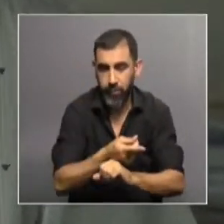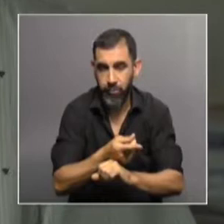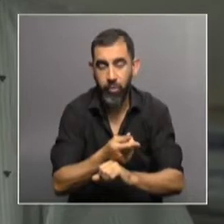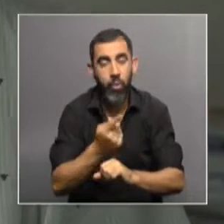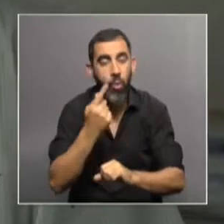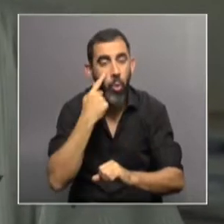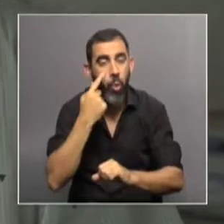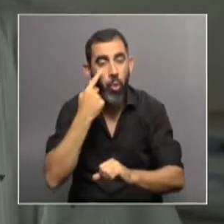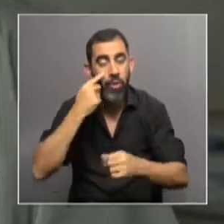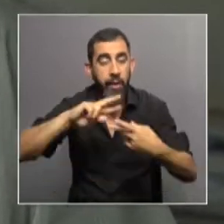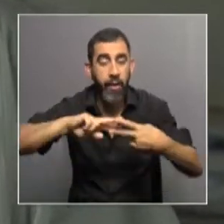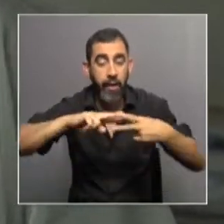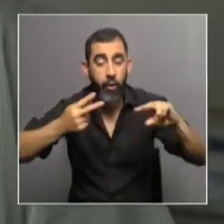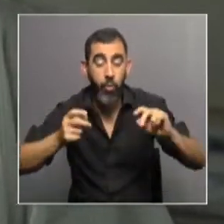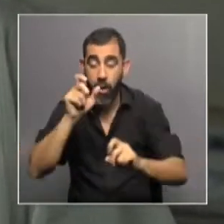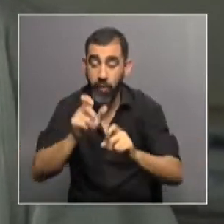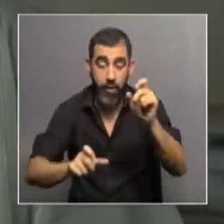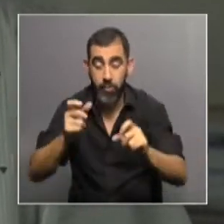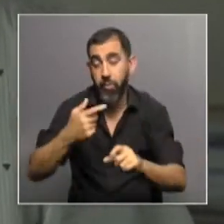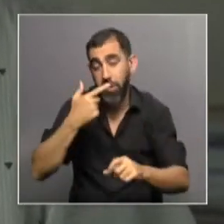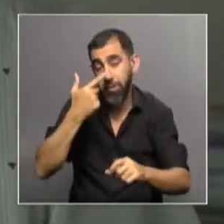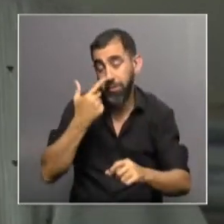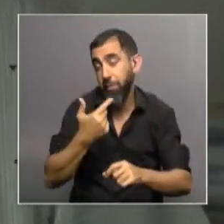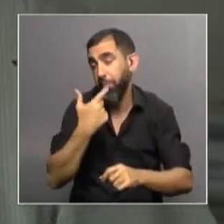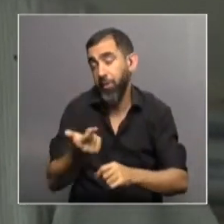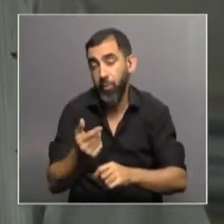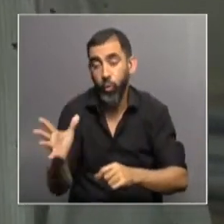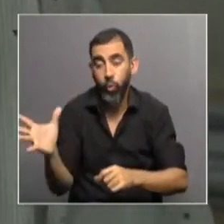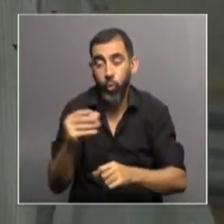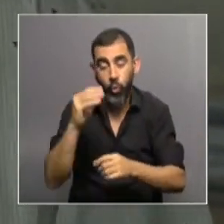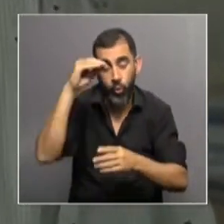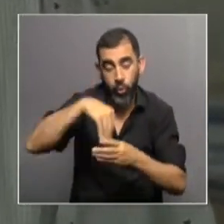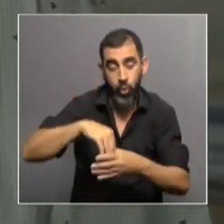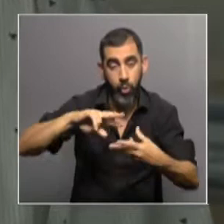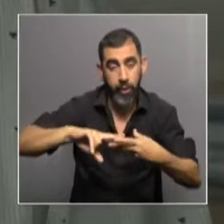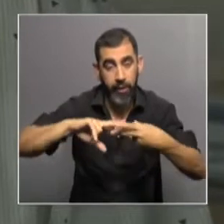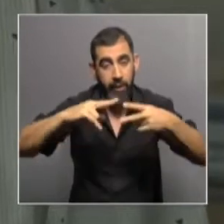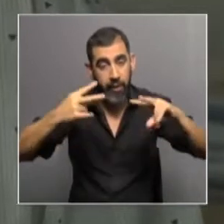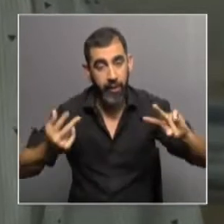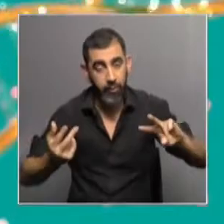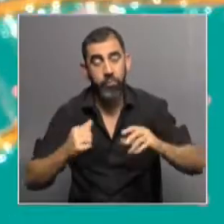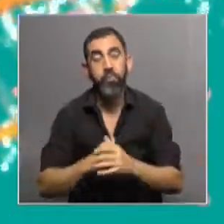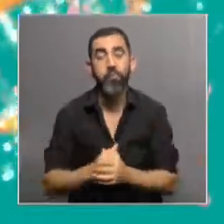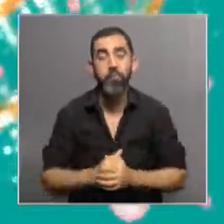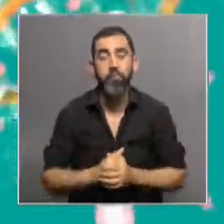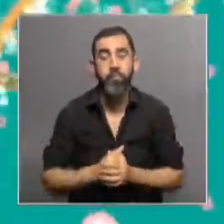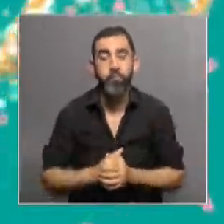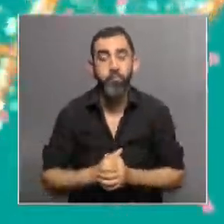conocer el genoma de los individuos que nos interesan, o sea, toda la constitución, digamos, de los genes que están adentro.